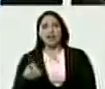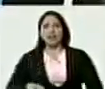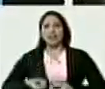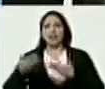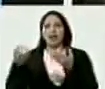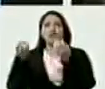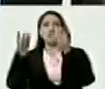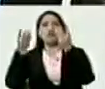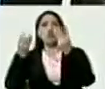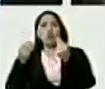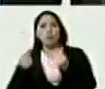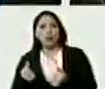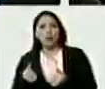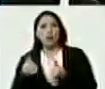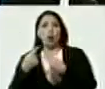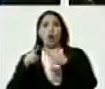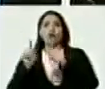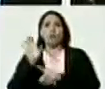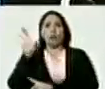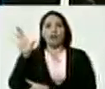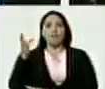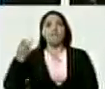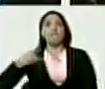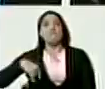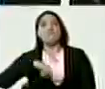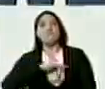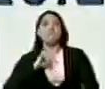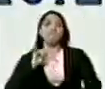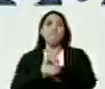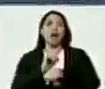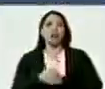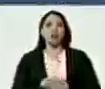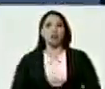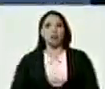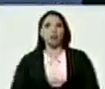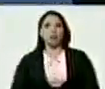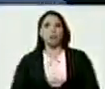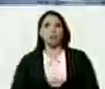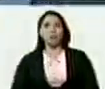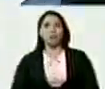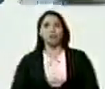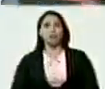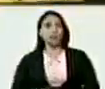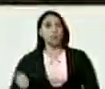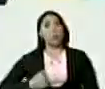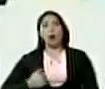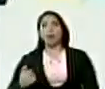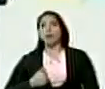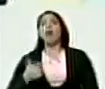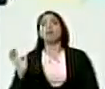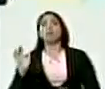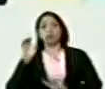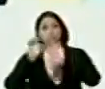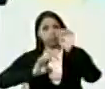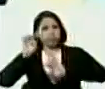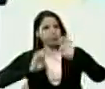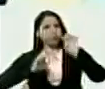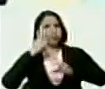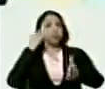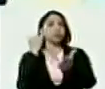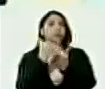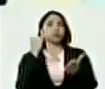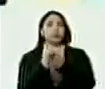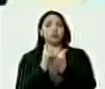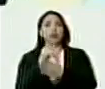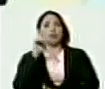exterior falsos. Aquí están los resultados que están sometidos a cualquier auditoría. A través de la